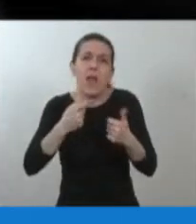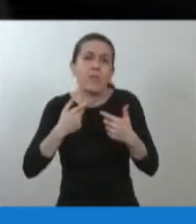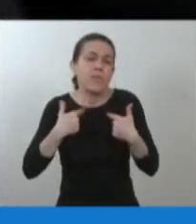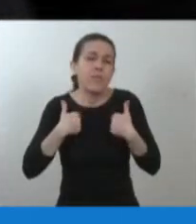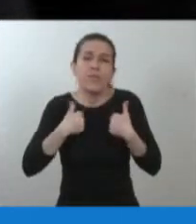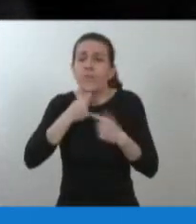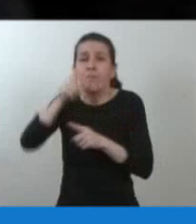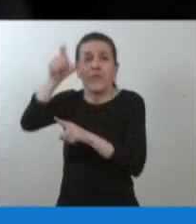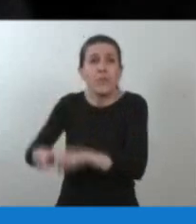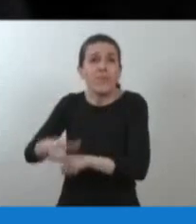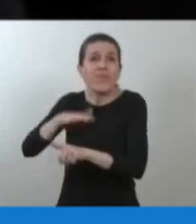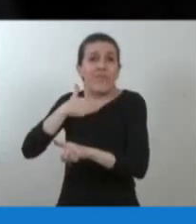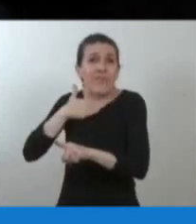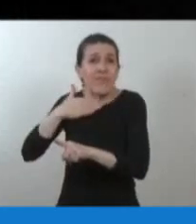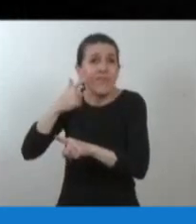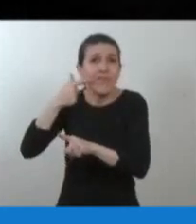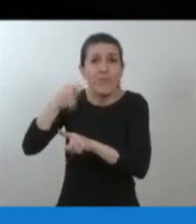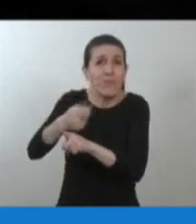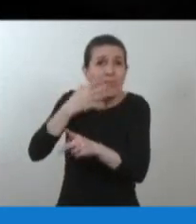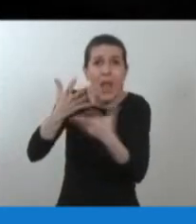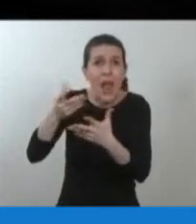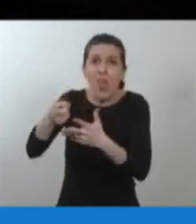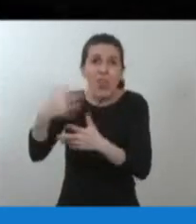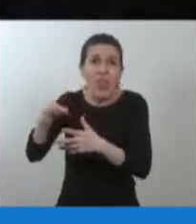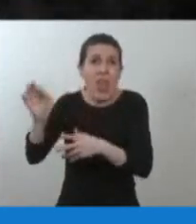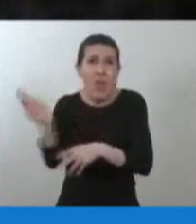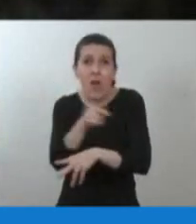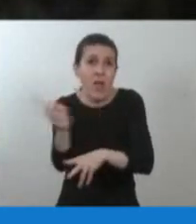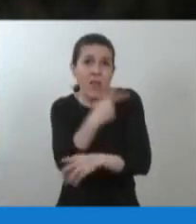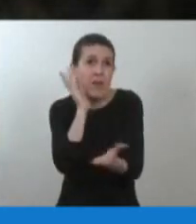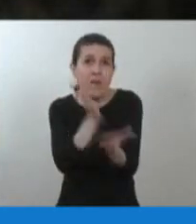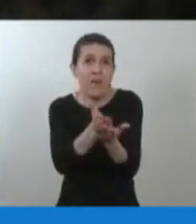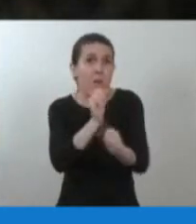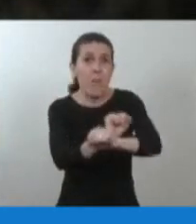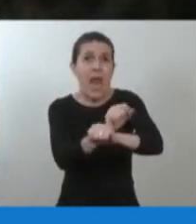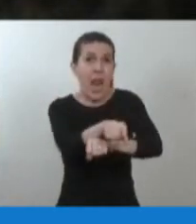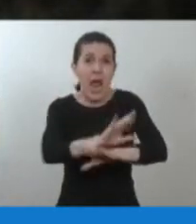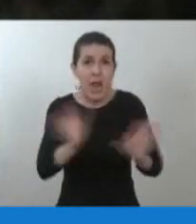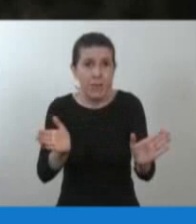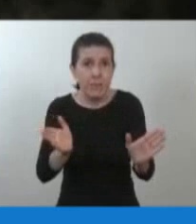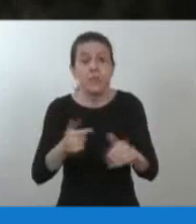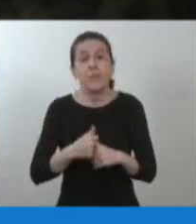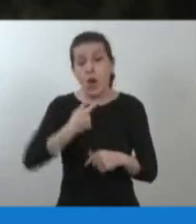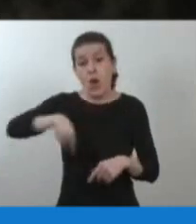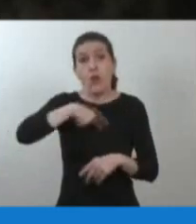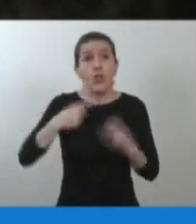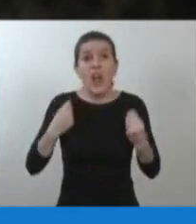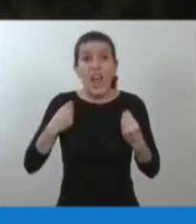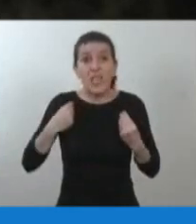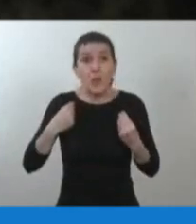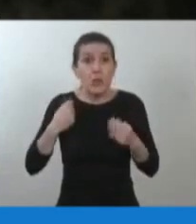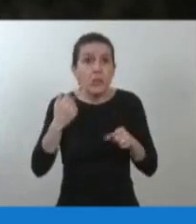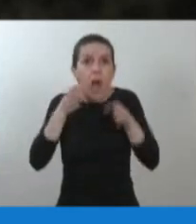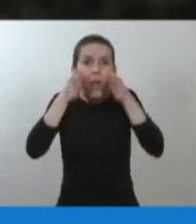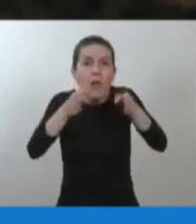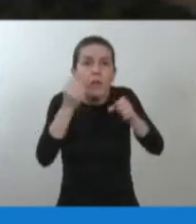la consecuencia de su delito que es la pena y nosotros acá lo que estamos haciendo es trabajando en todo